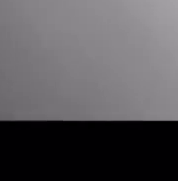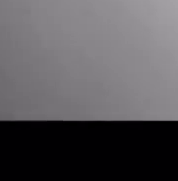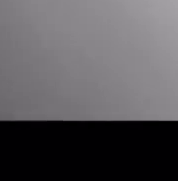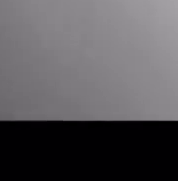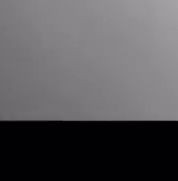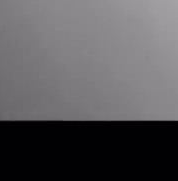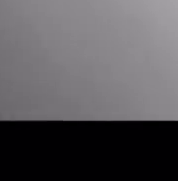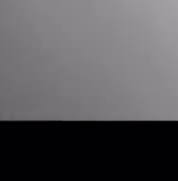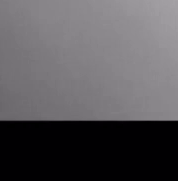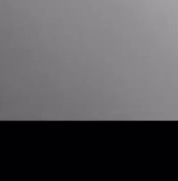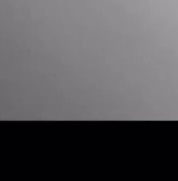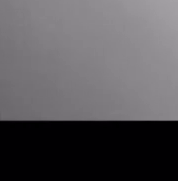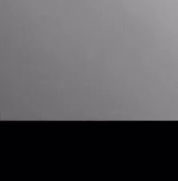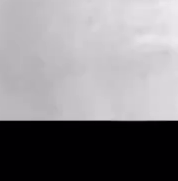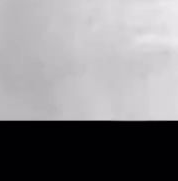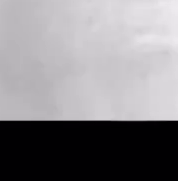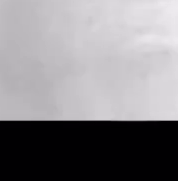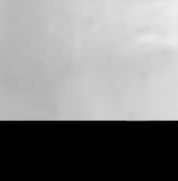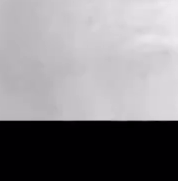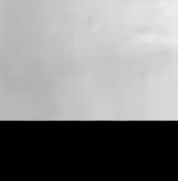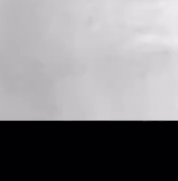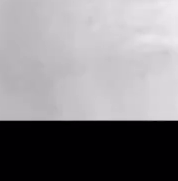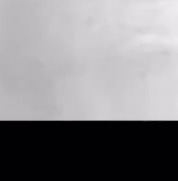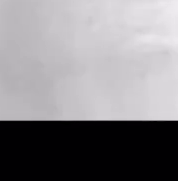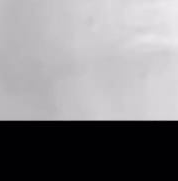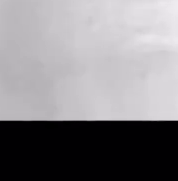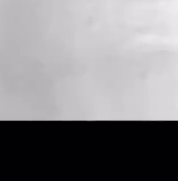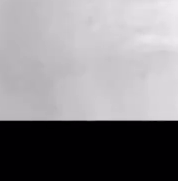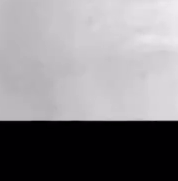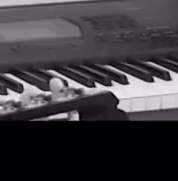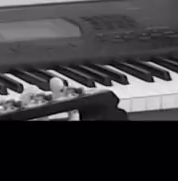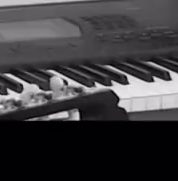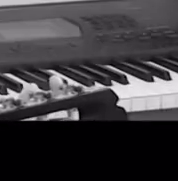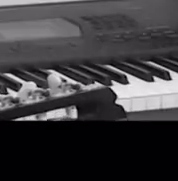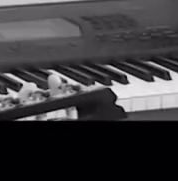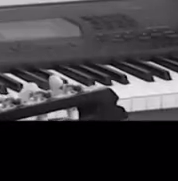y en los escombros del jardín ser